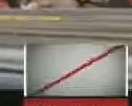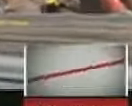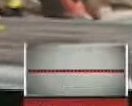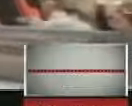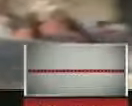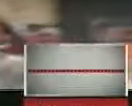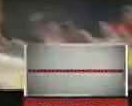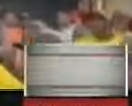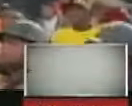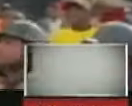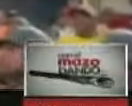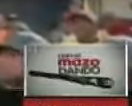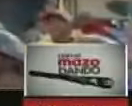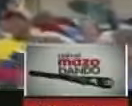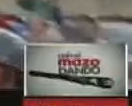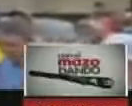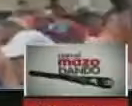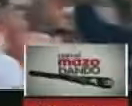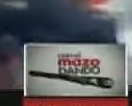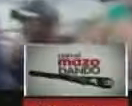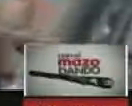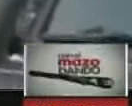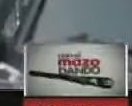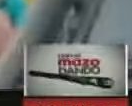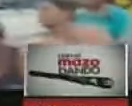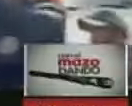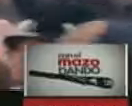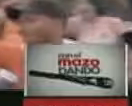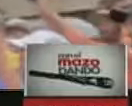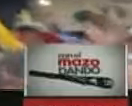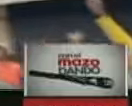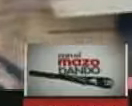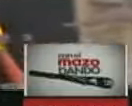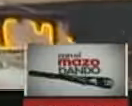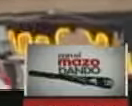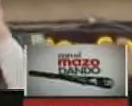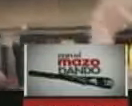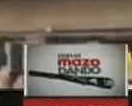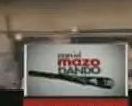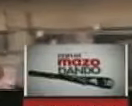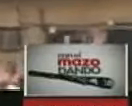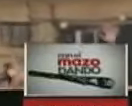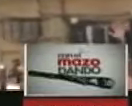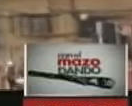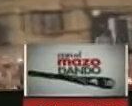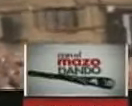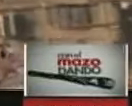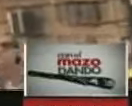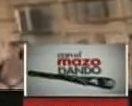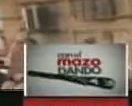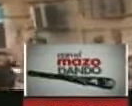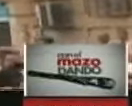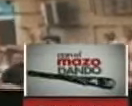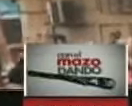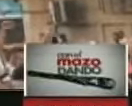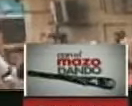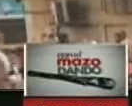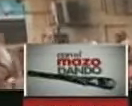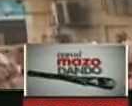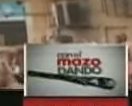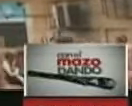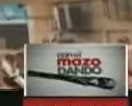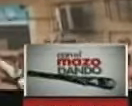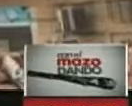¿Sabe que el comandante Chávez con Apure, eso era un amor? Allá surgió que esa frase, más que amor, frenesí. Correcto. En uno de los, en una de